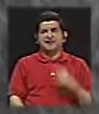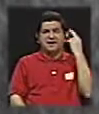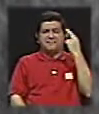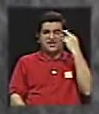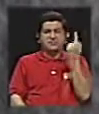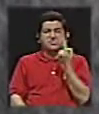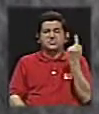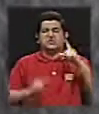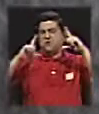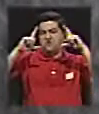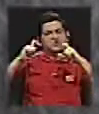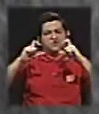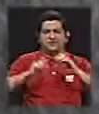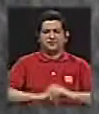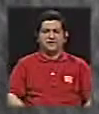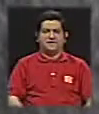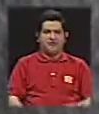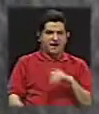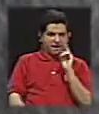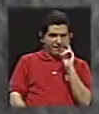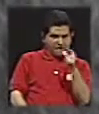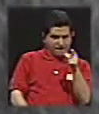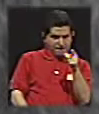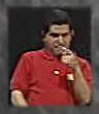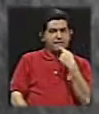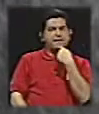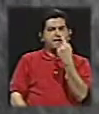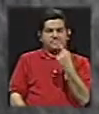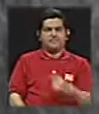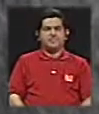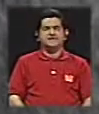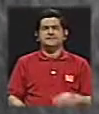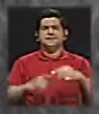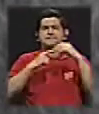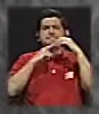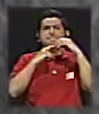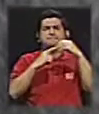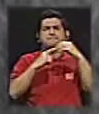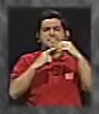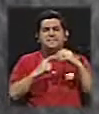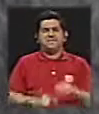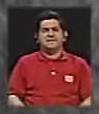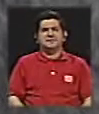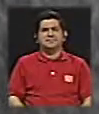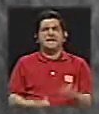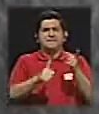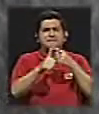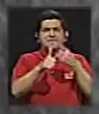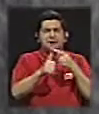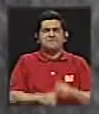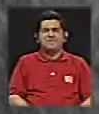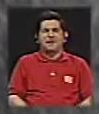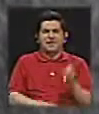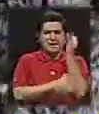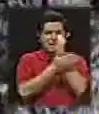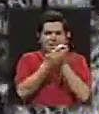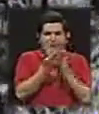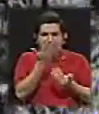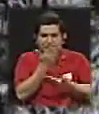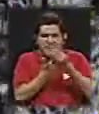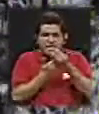tomarla. Ella es una de las, ella dice que es una de las principales, de las primeras artesanas de Térraba.